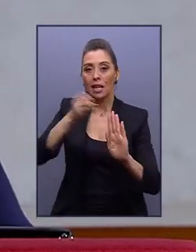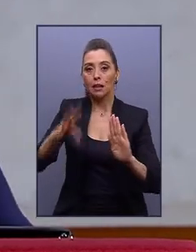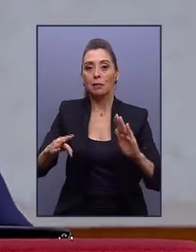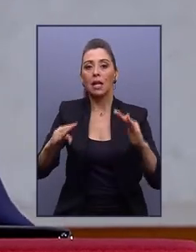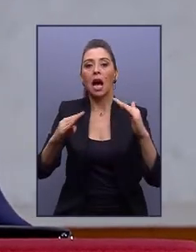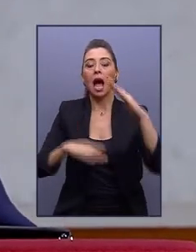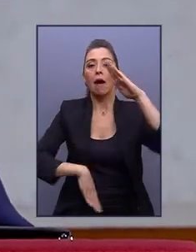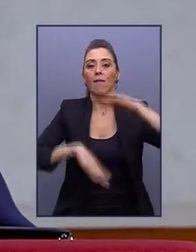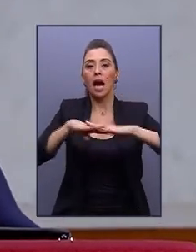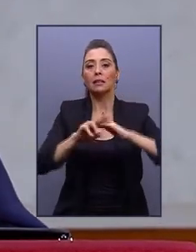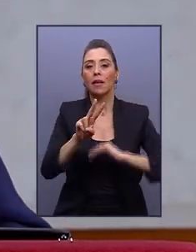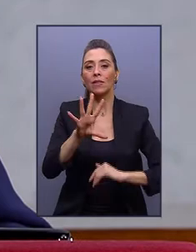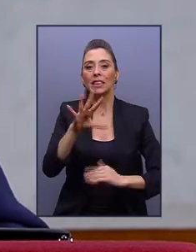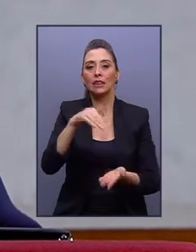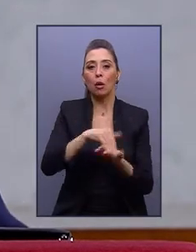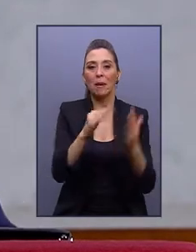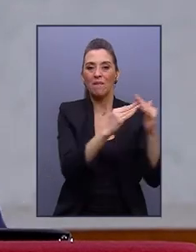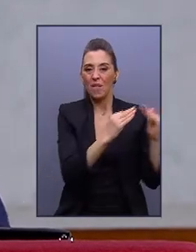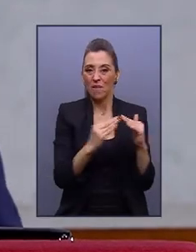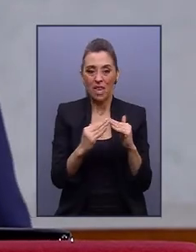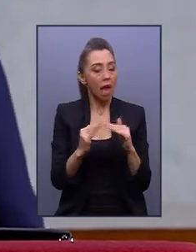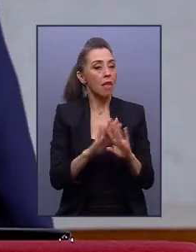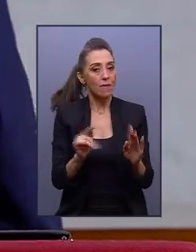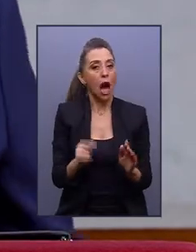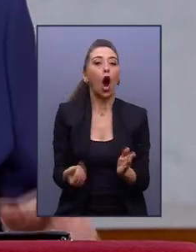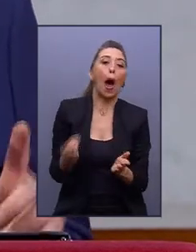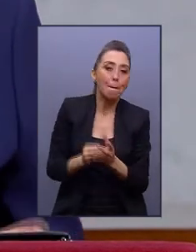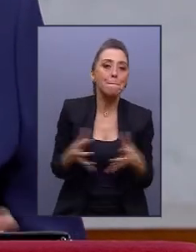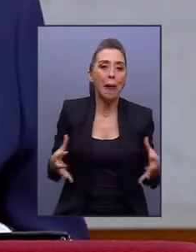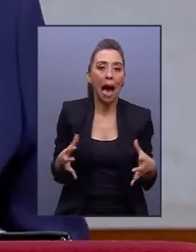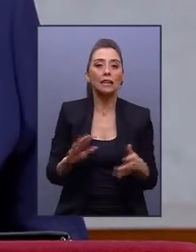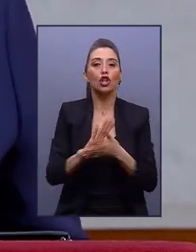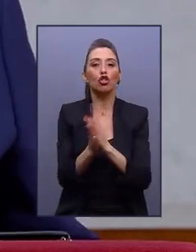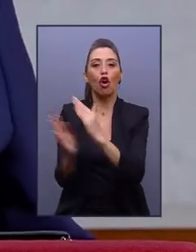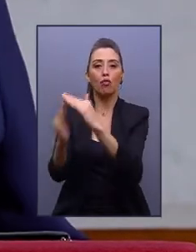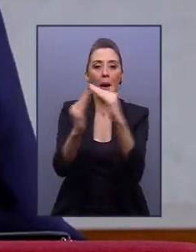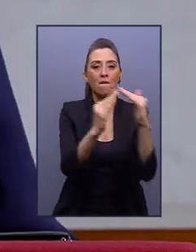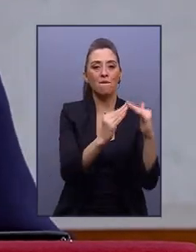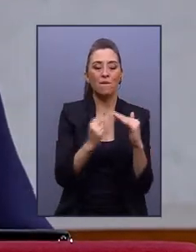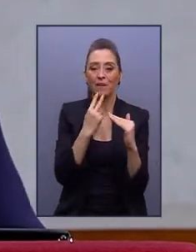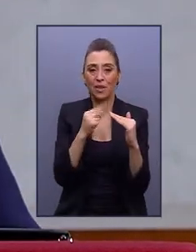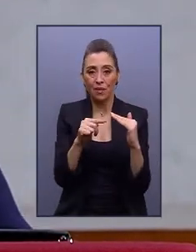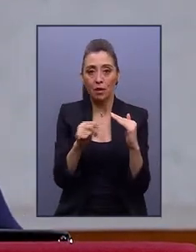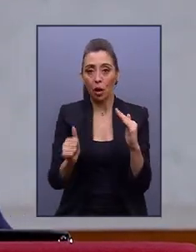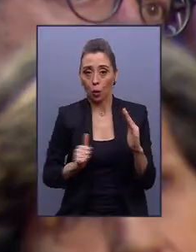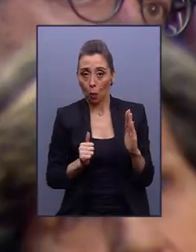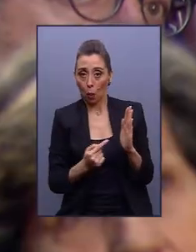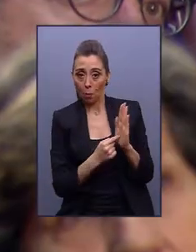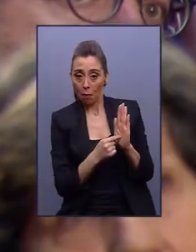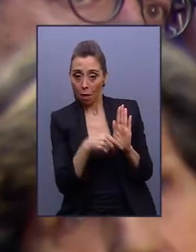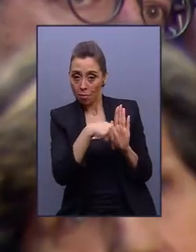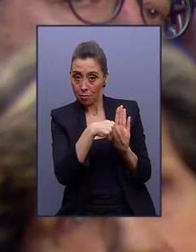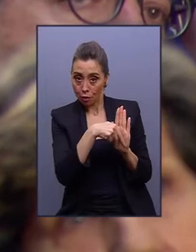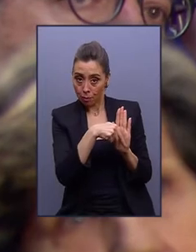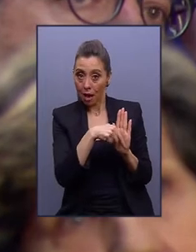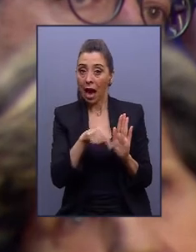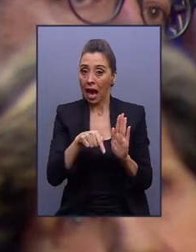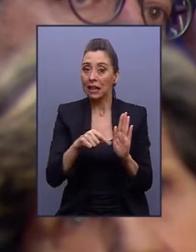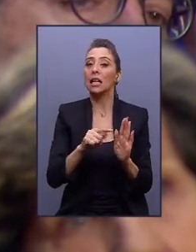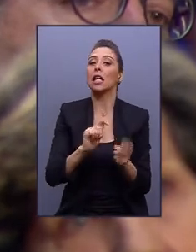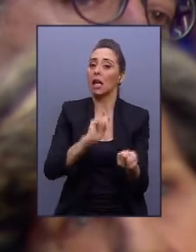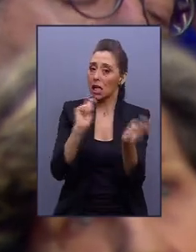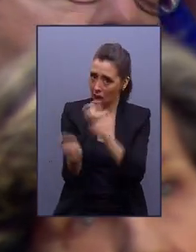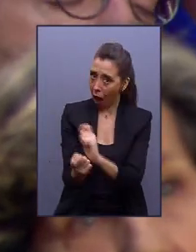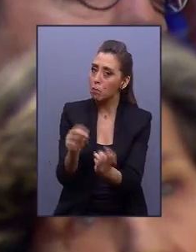techo de 25.000 viviendas que tenía y que lo ampliaremos a todas las viviendas que cumplan con la norma. Aquí hay un cambio de